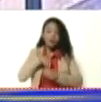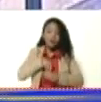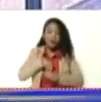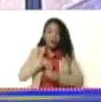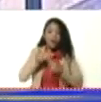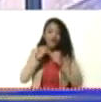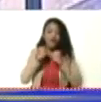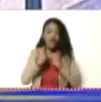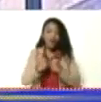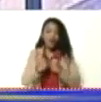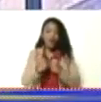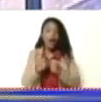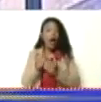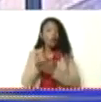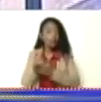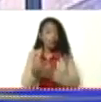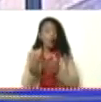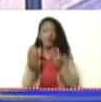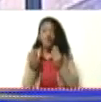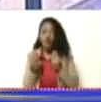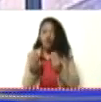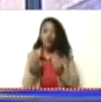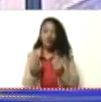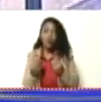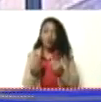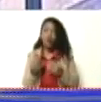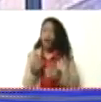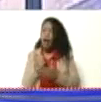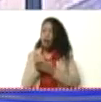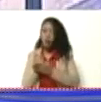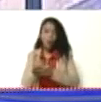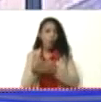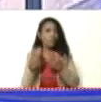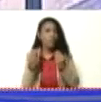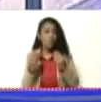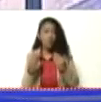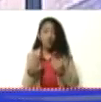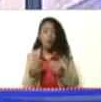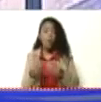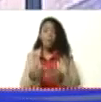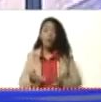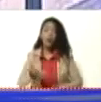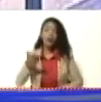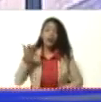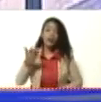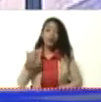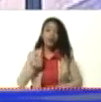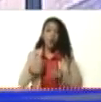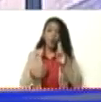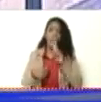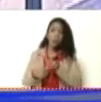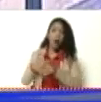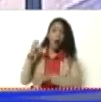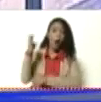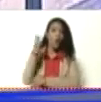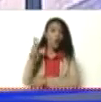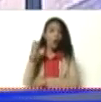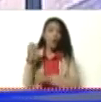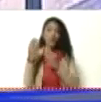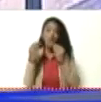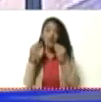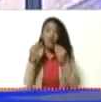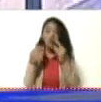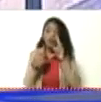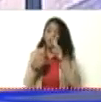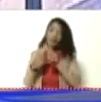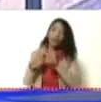radical, que ayuda muchísimo. Ayuda de manera tremenda. Pues yo veo a veces Europa, veo mucha televisión